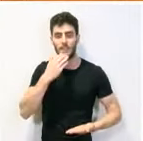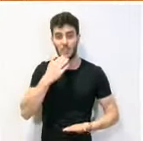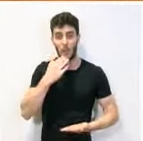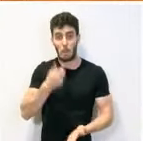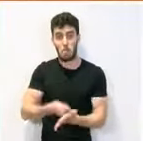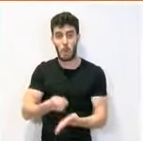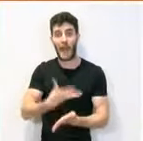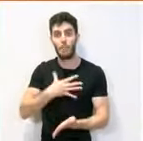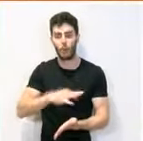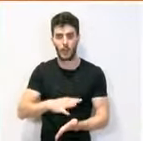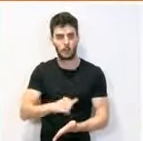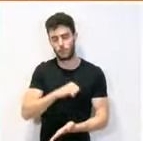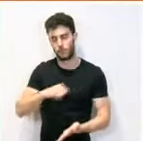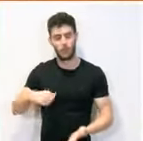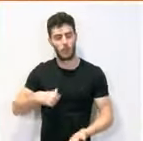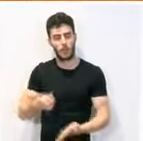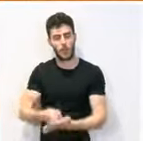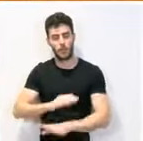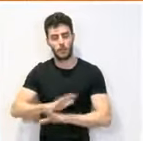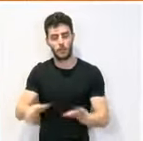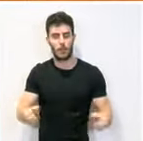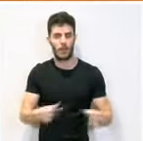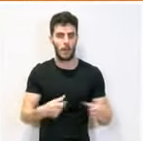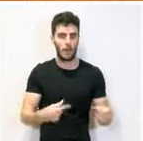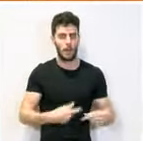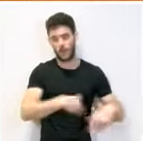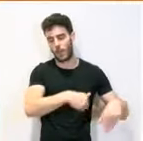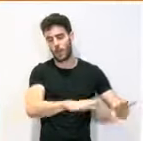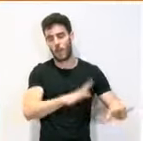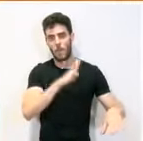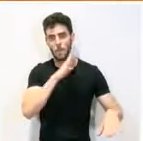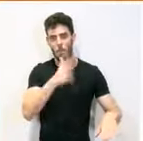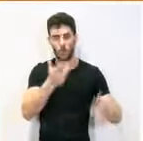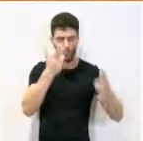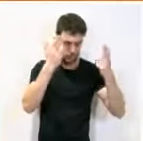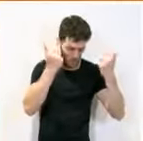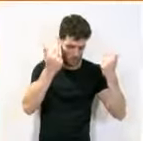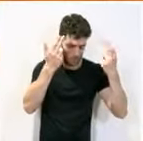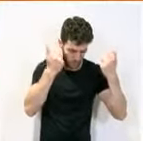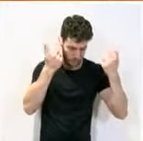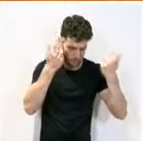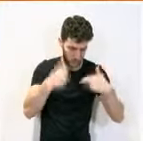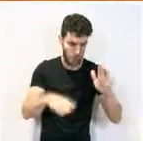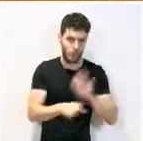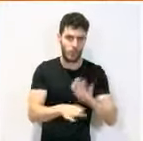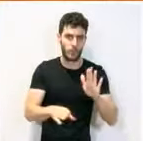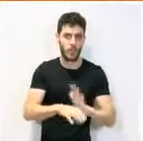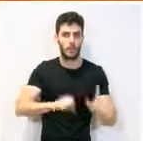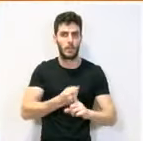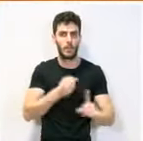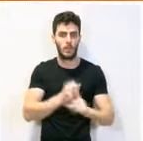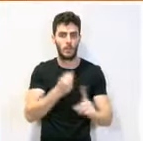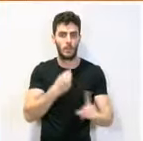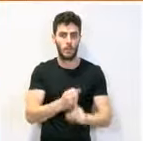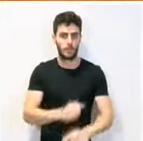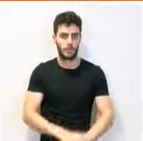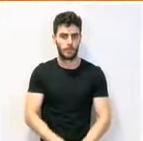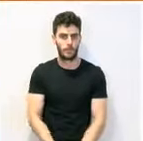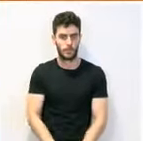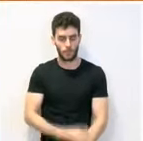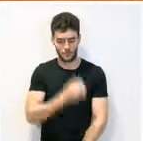decidido pagarlo fuera sin pasar por esa humillación a la que constantemente se le venía sometiendo en